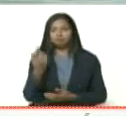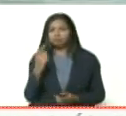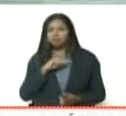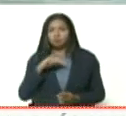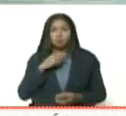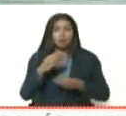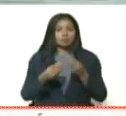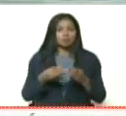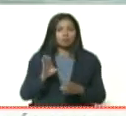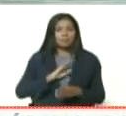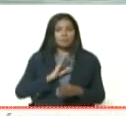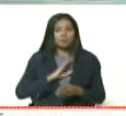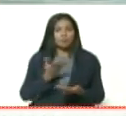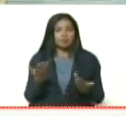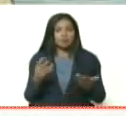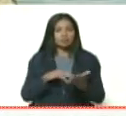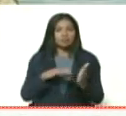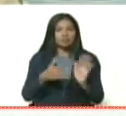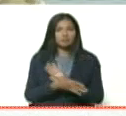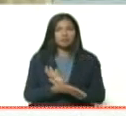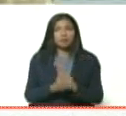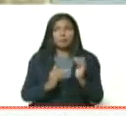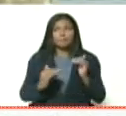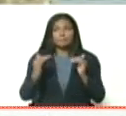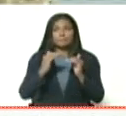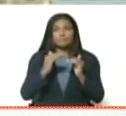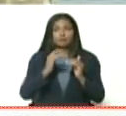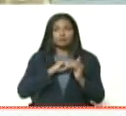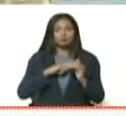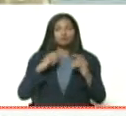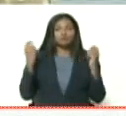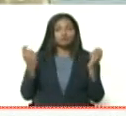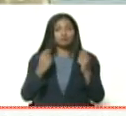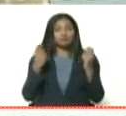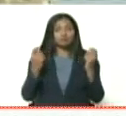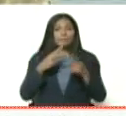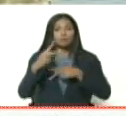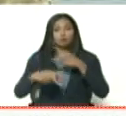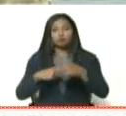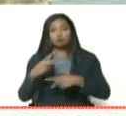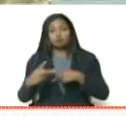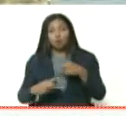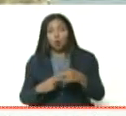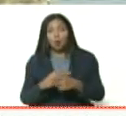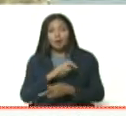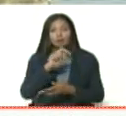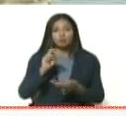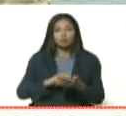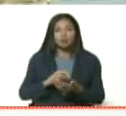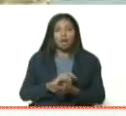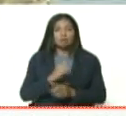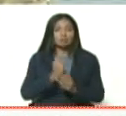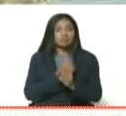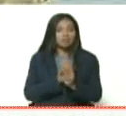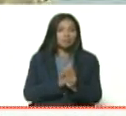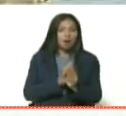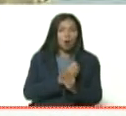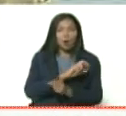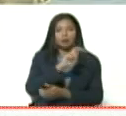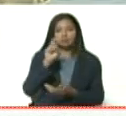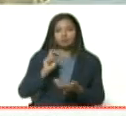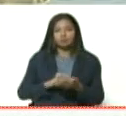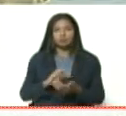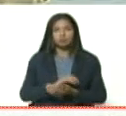queda? La alternativa que nos queda es producción nacional, trabajo